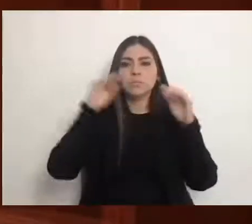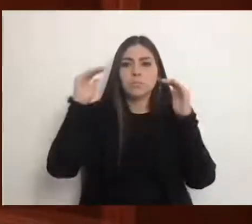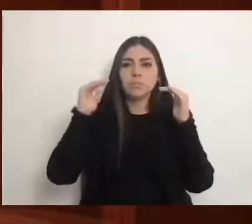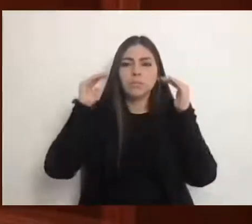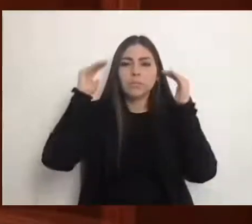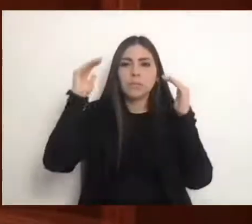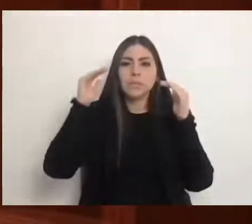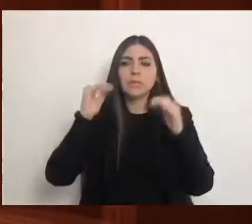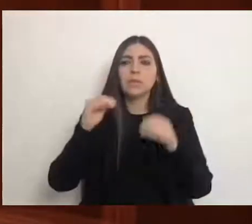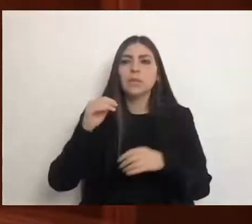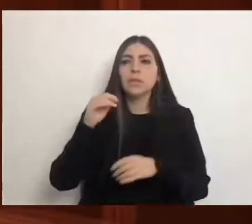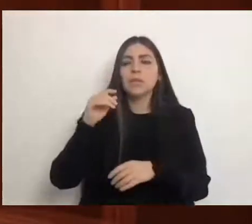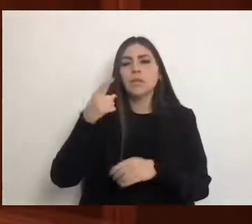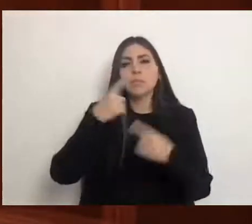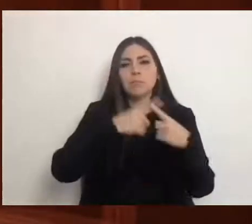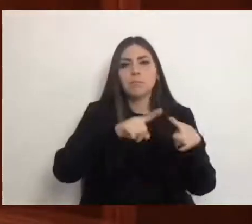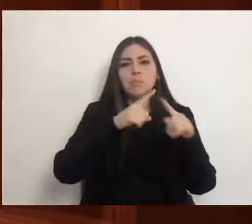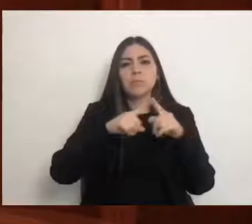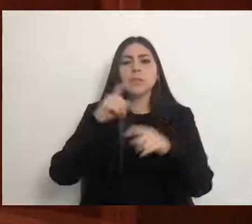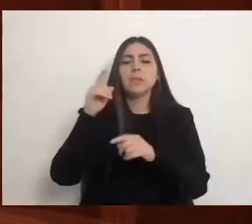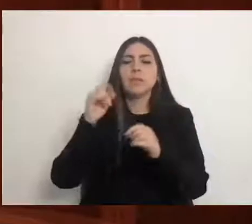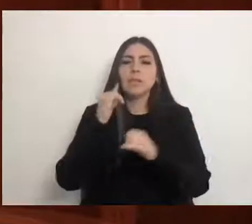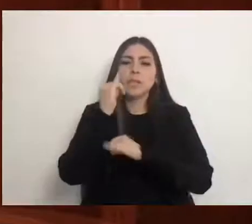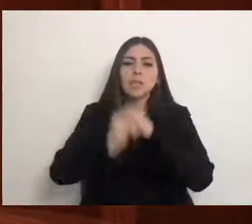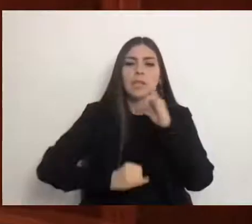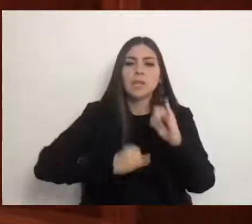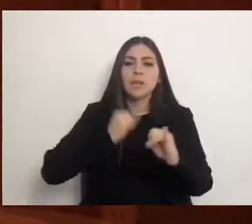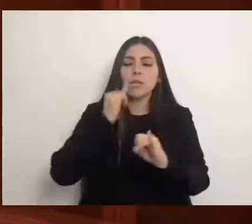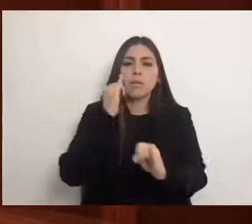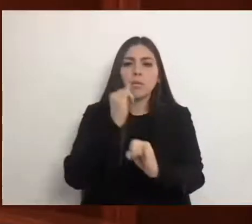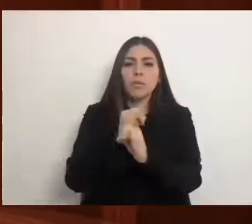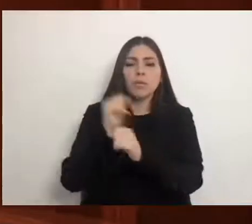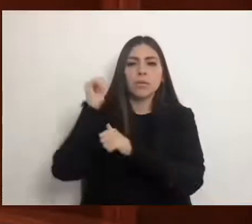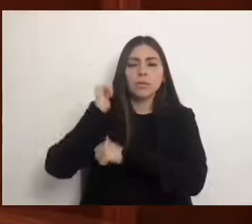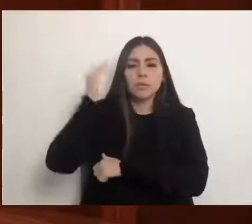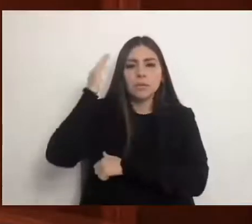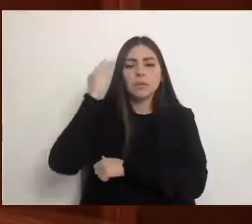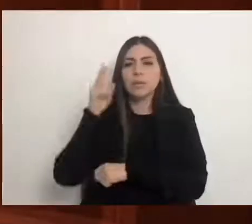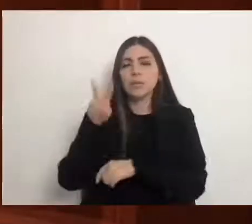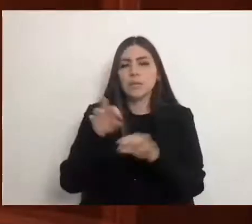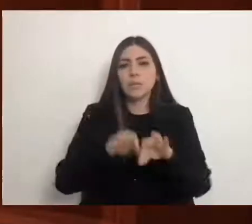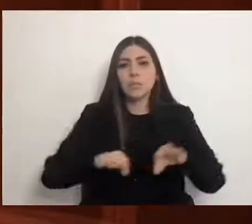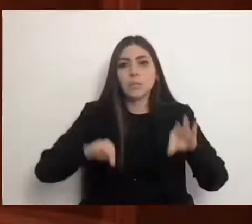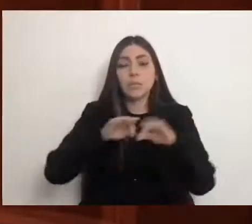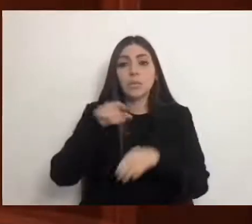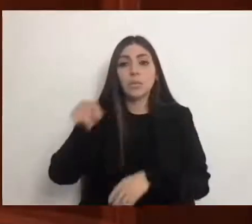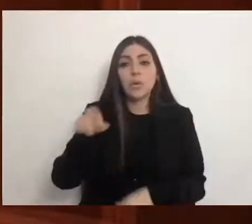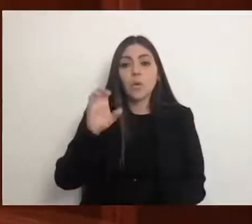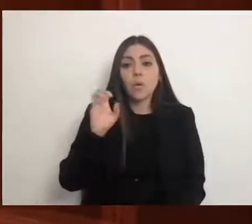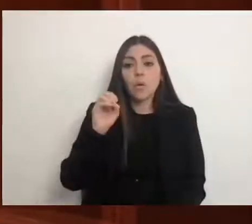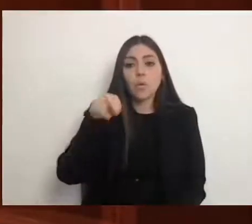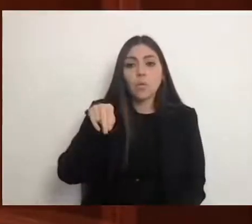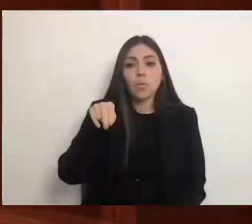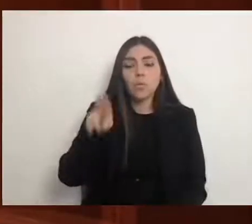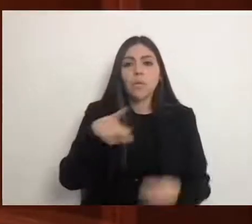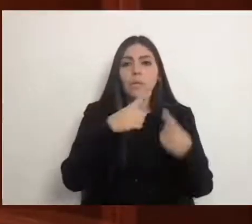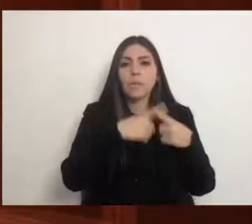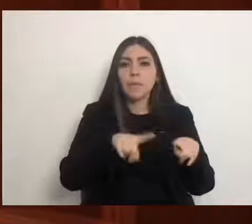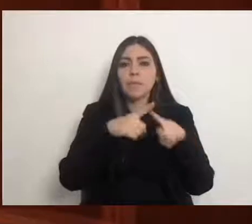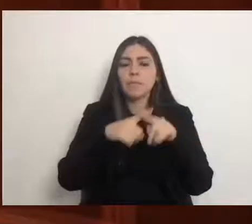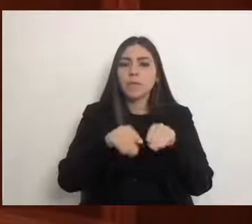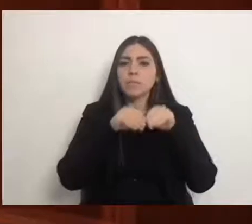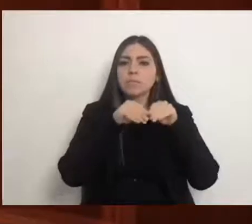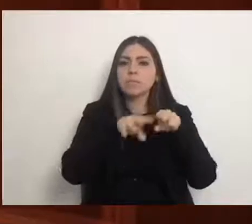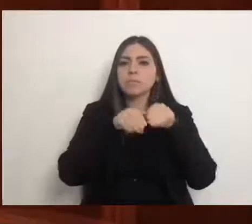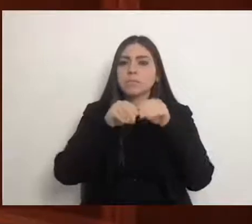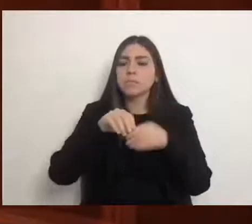sido clave. A través de la Organización de las Naciones Unidas se han recogido una serie de preceptos obligatorios para